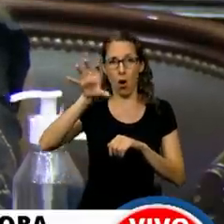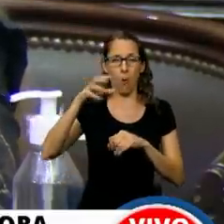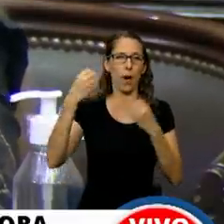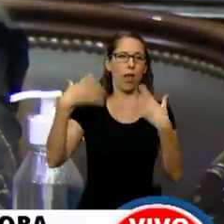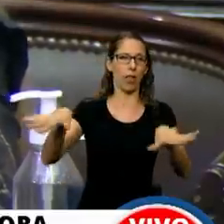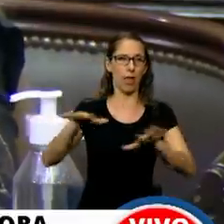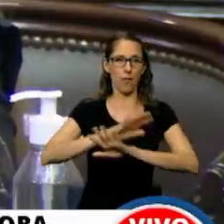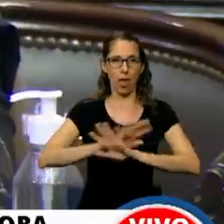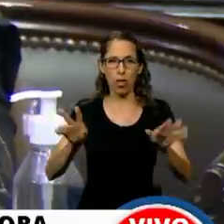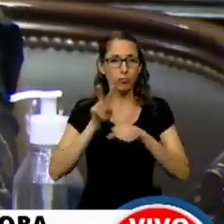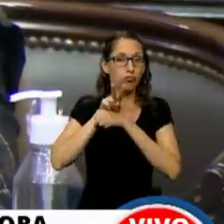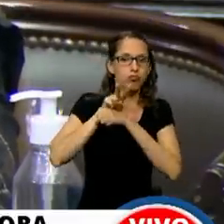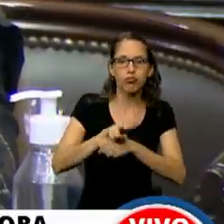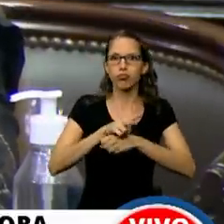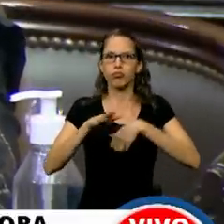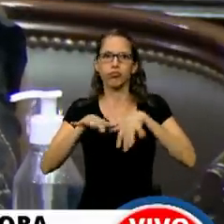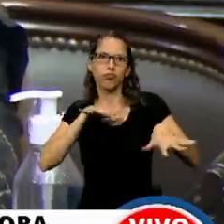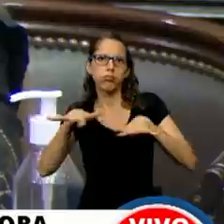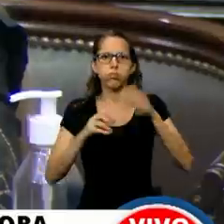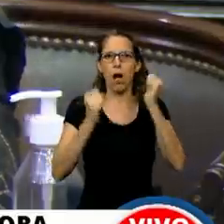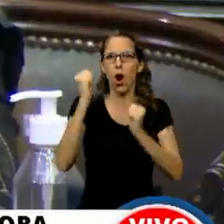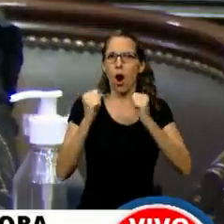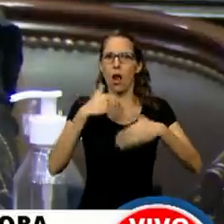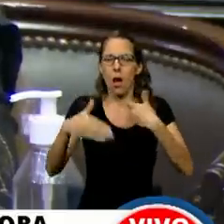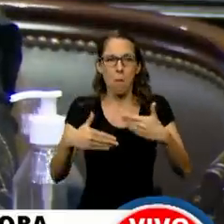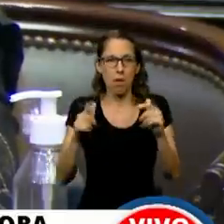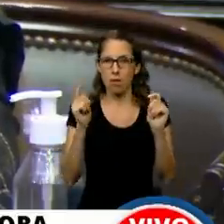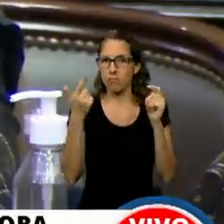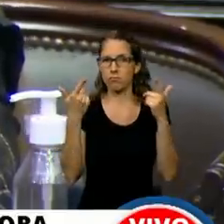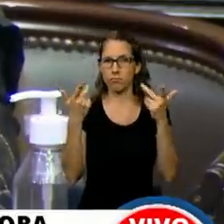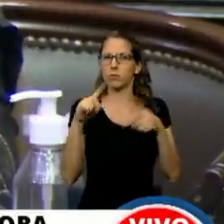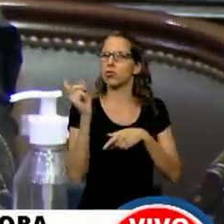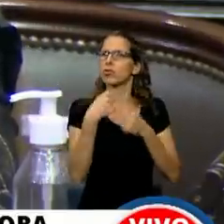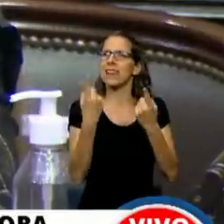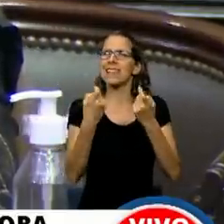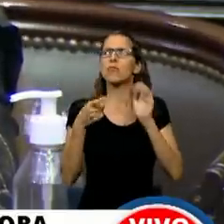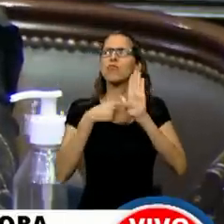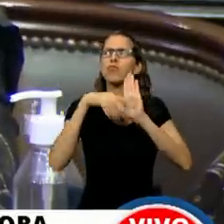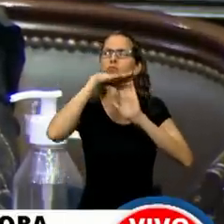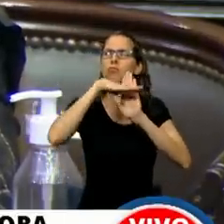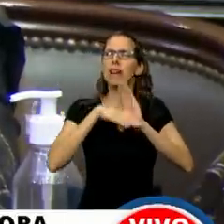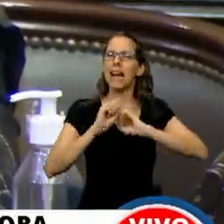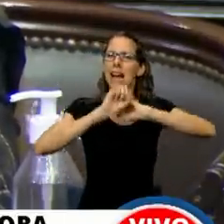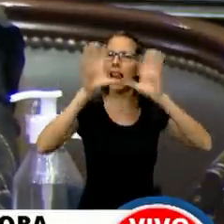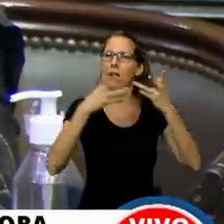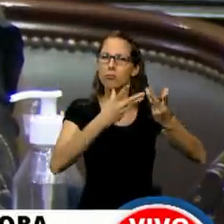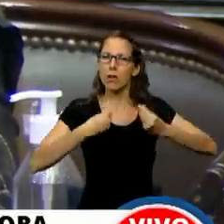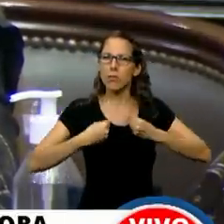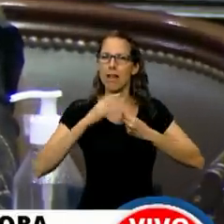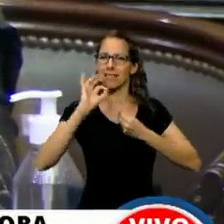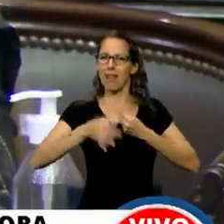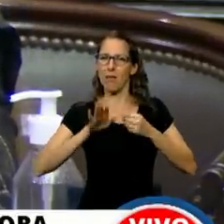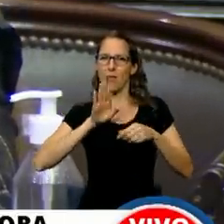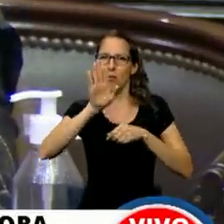no cuida ni reactiva la economía real necesitamos generar reglas claras previsibles para que fomente la